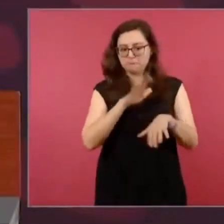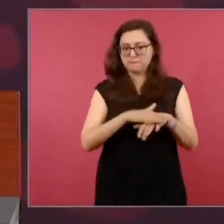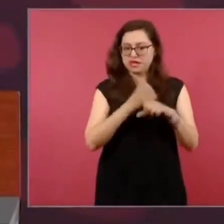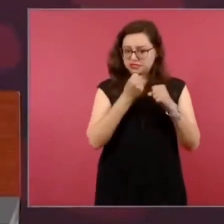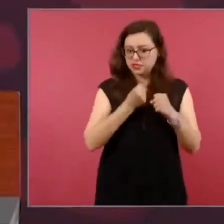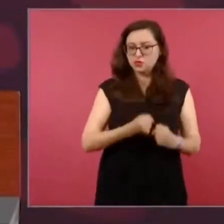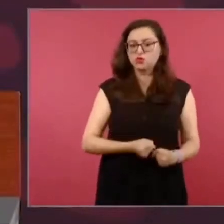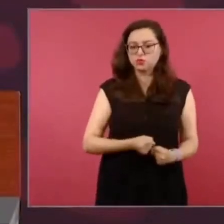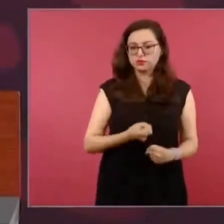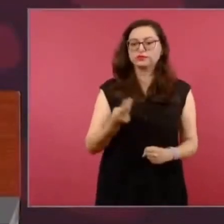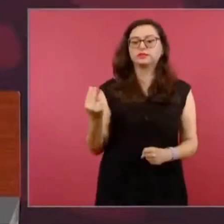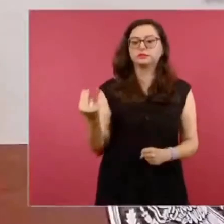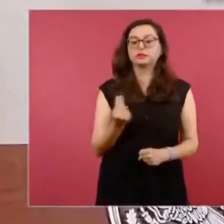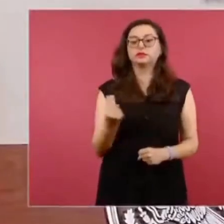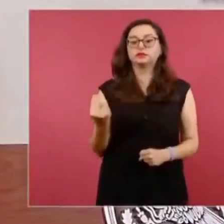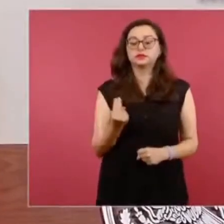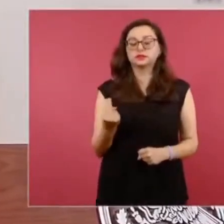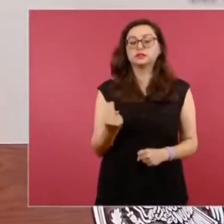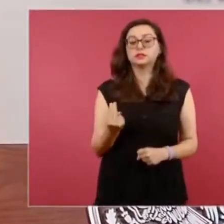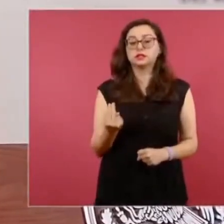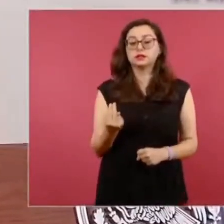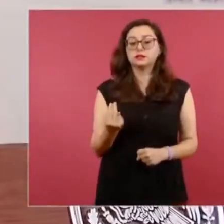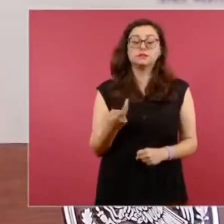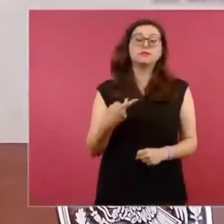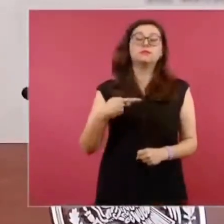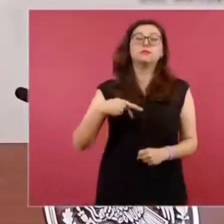Lo único que hay que cuidar,